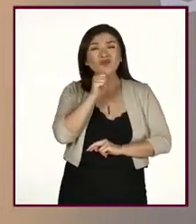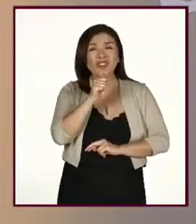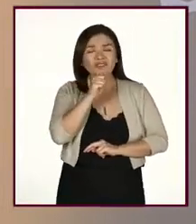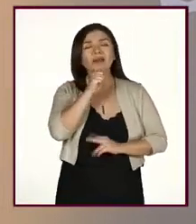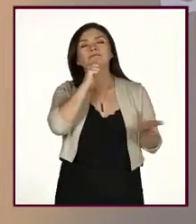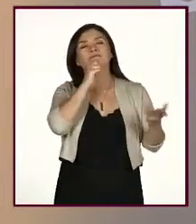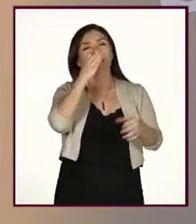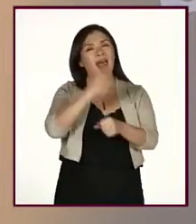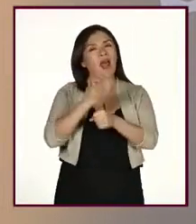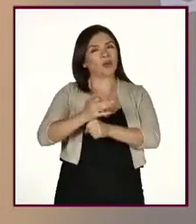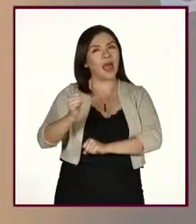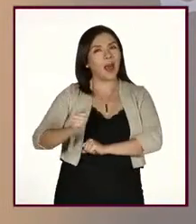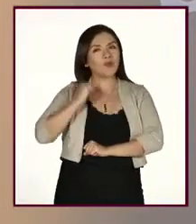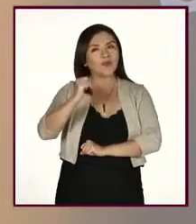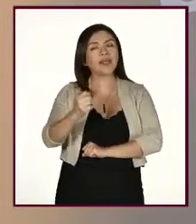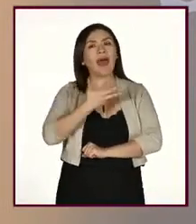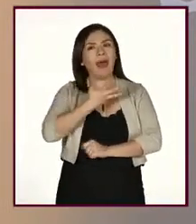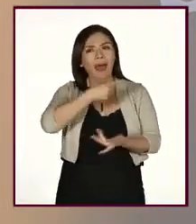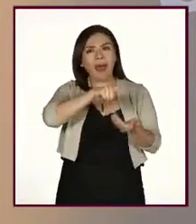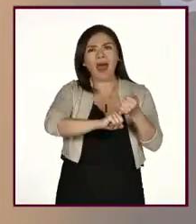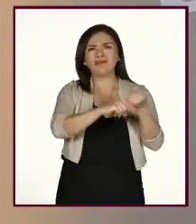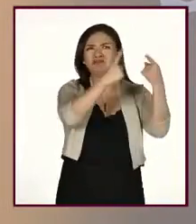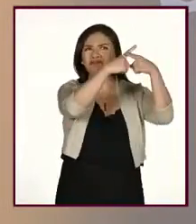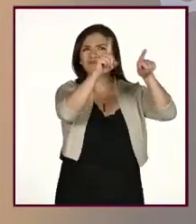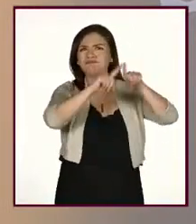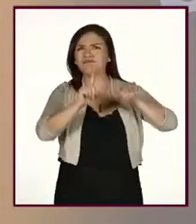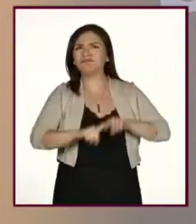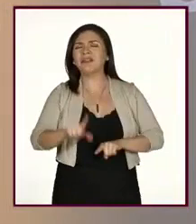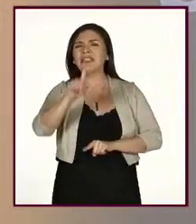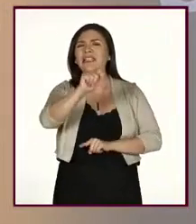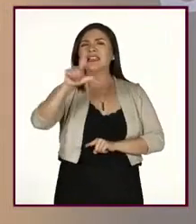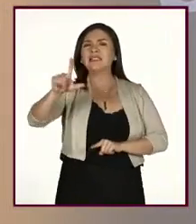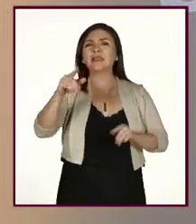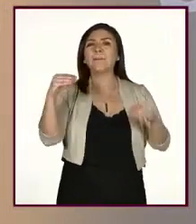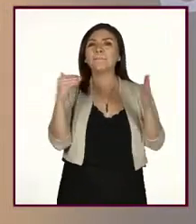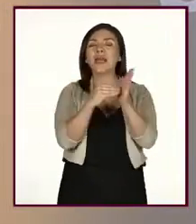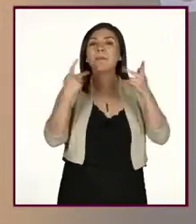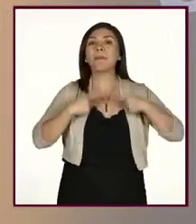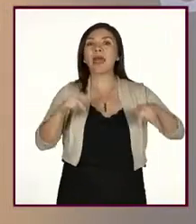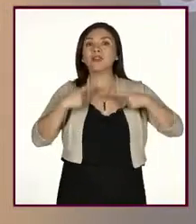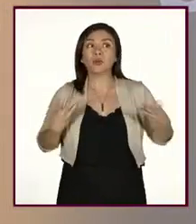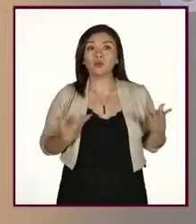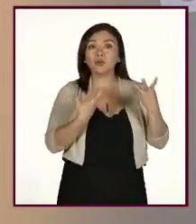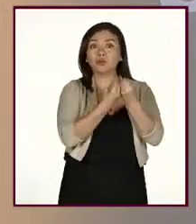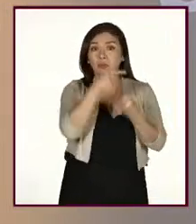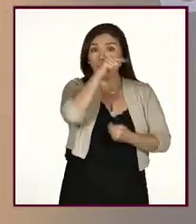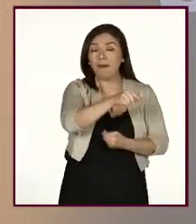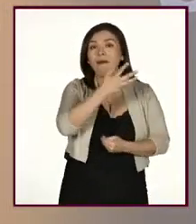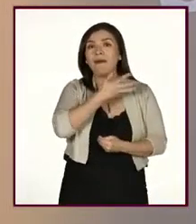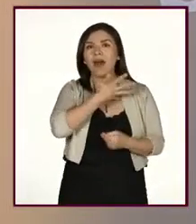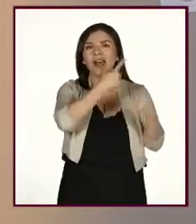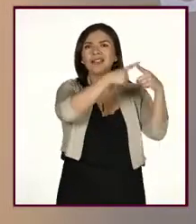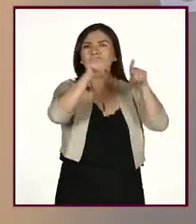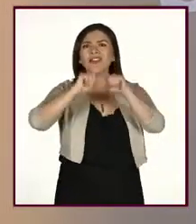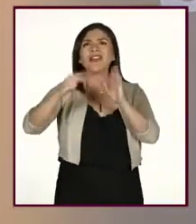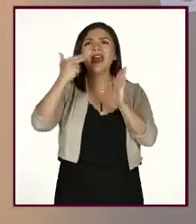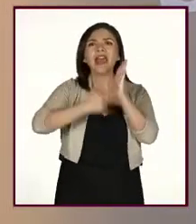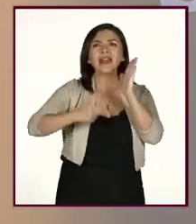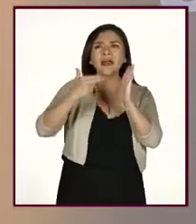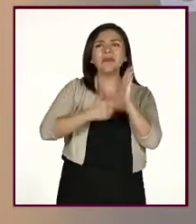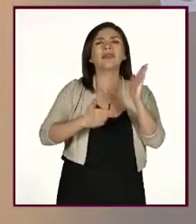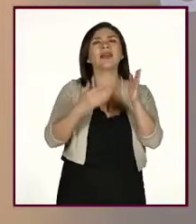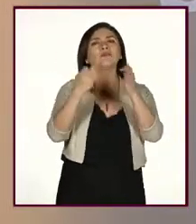unen, es momento de hacerlo. Contamos con más de 77,000 miembros y en este espacio podrán encontrar herramientas